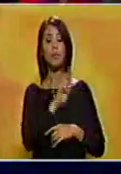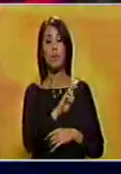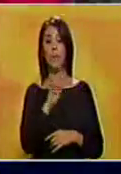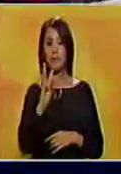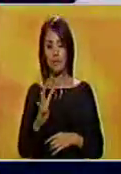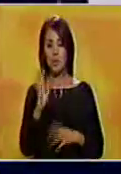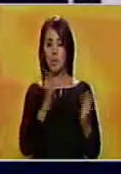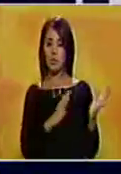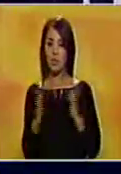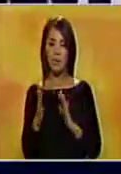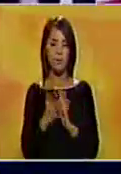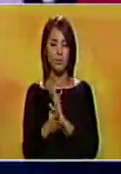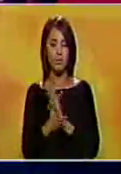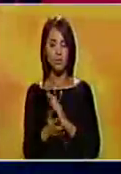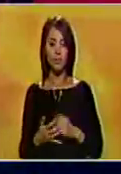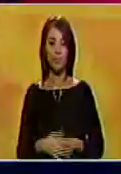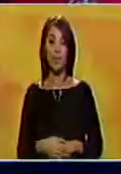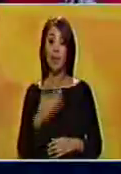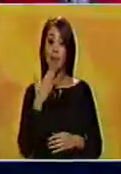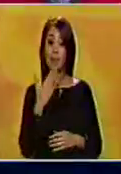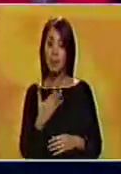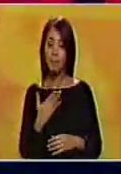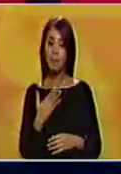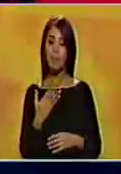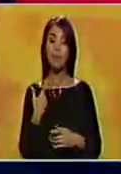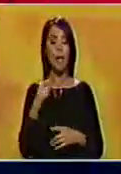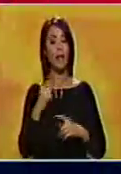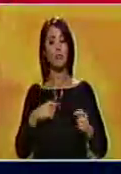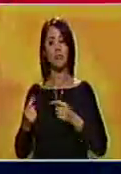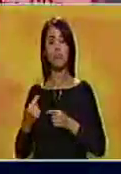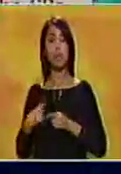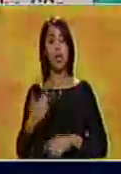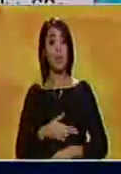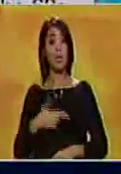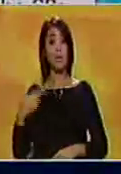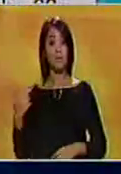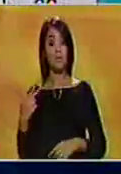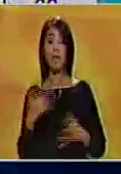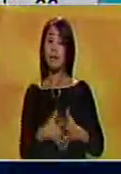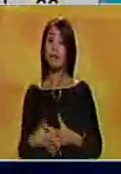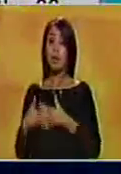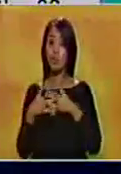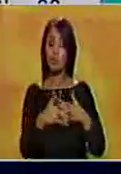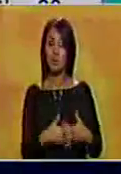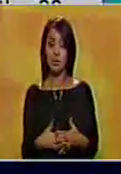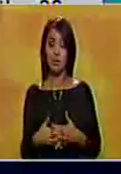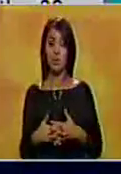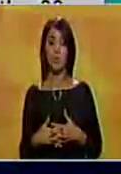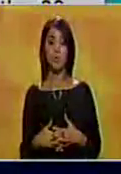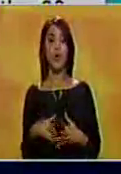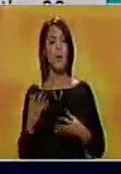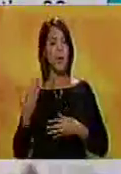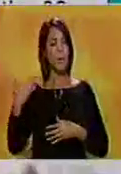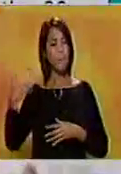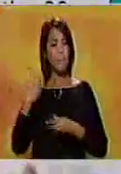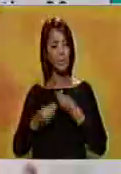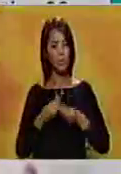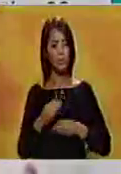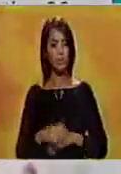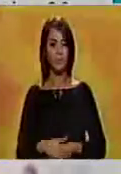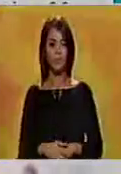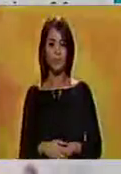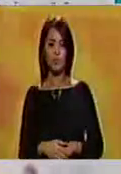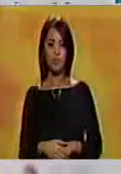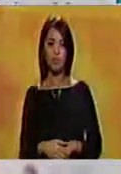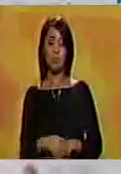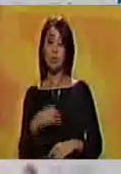24 de marzo con la intención de pedir que exista el control de armas en las universidades de Estados Unidos tras el último hecho ocurrido en Parkland.